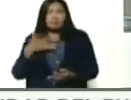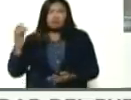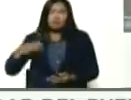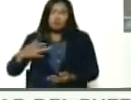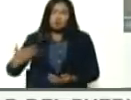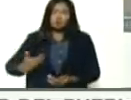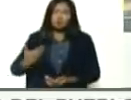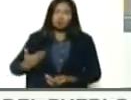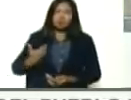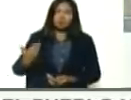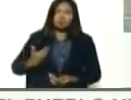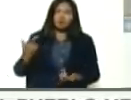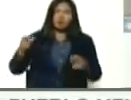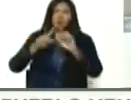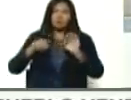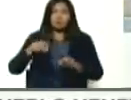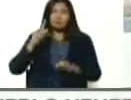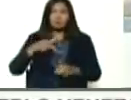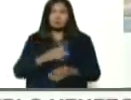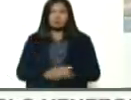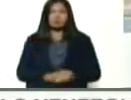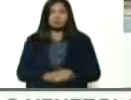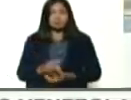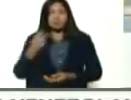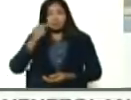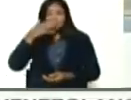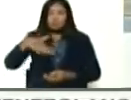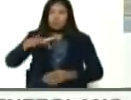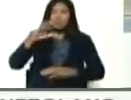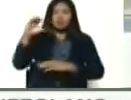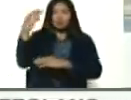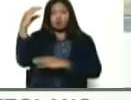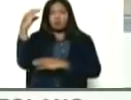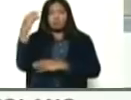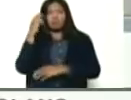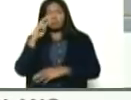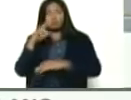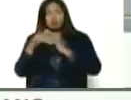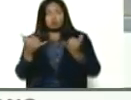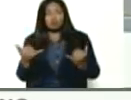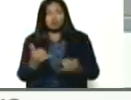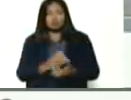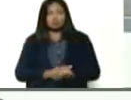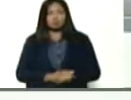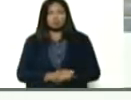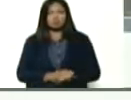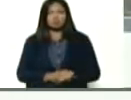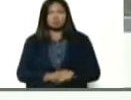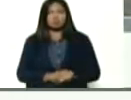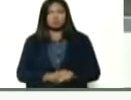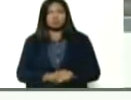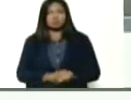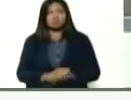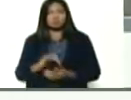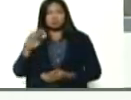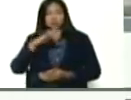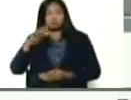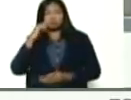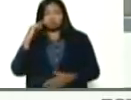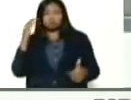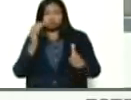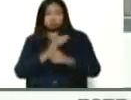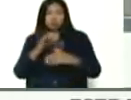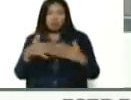sufrimiento que tiene el pueblo de colombia de esta tragedia donde se le ha declarado la guerra